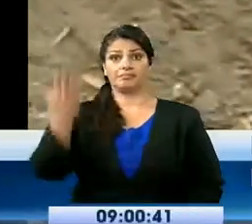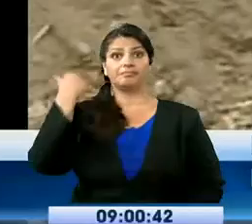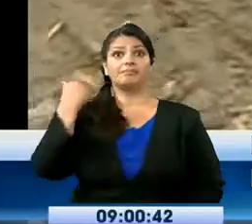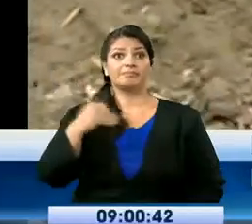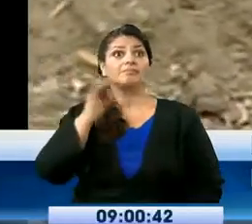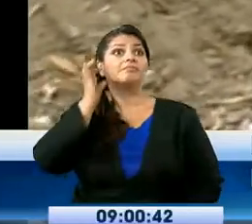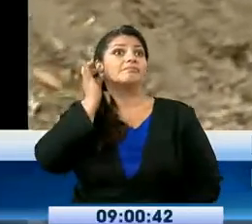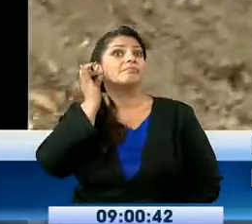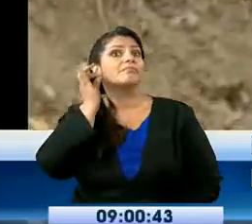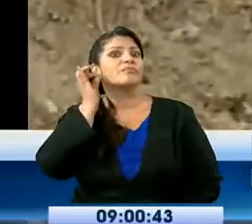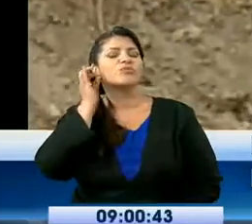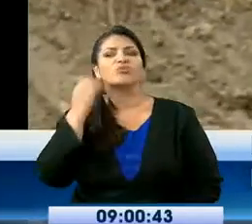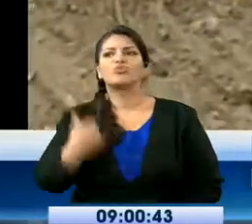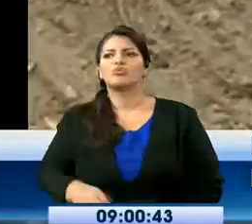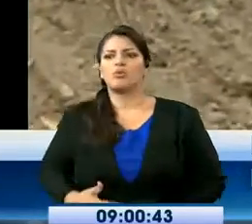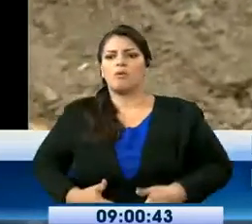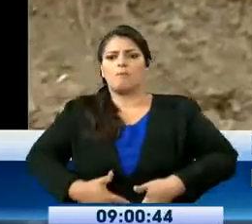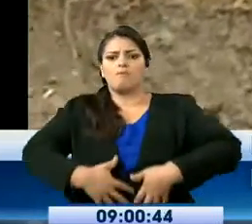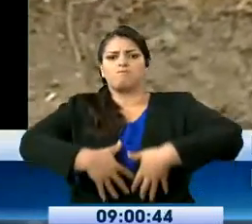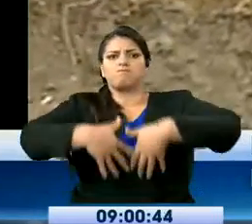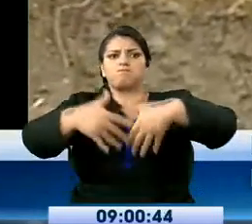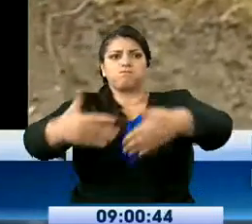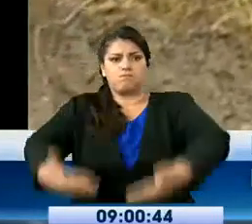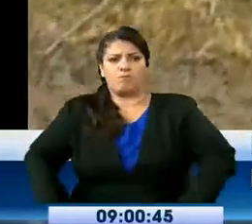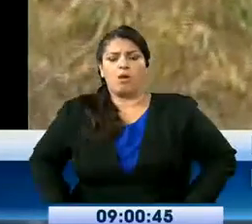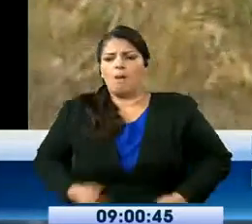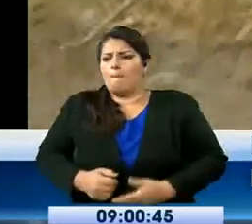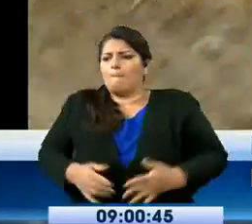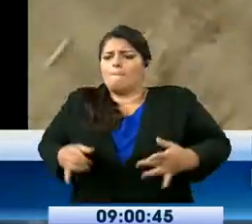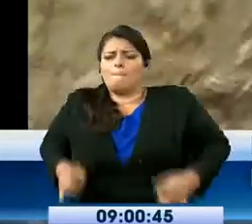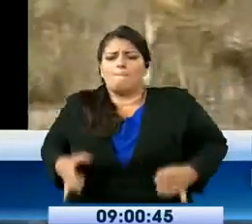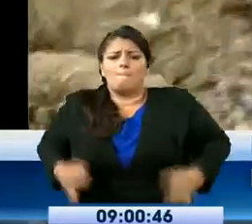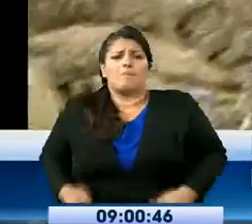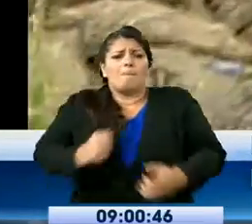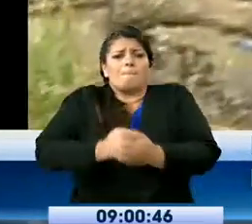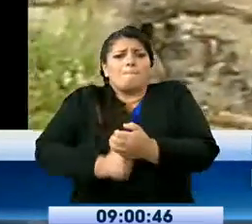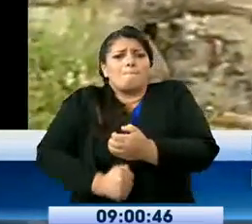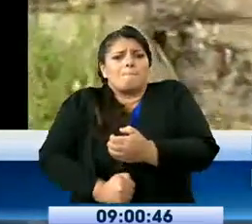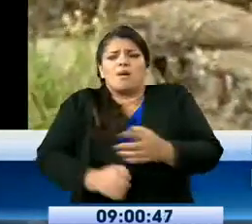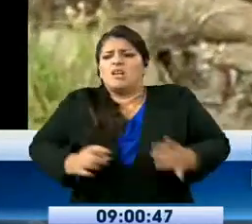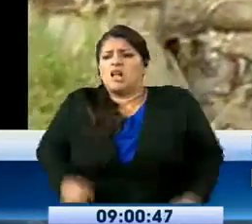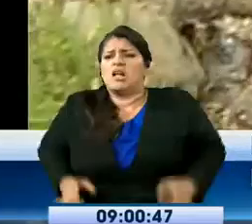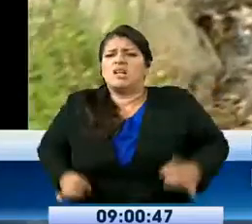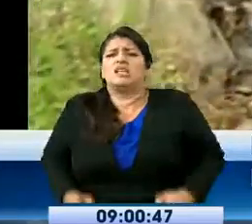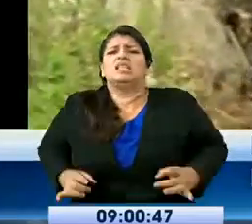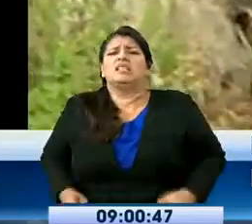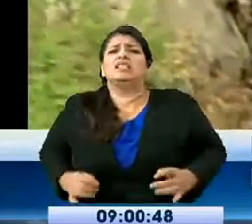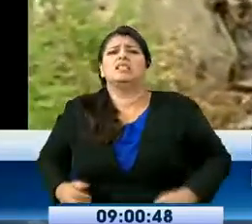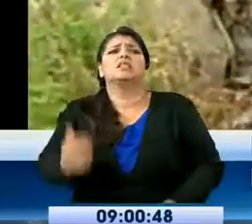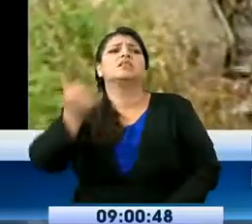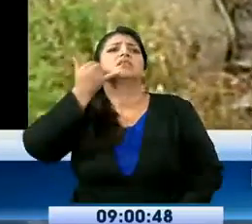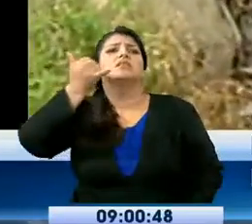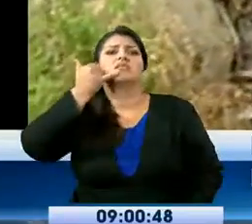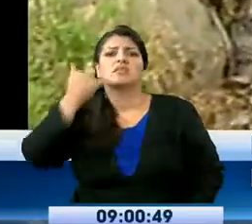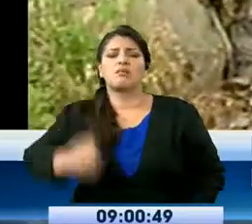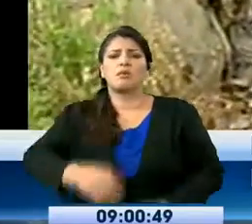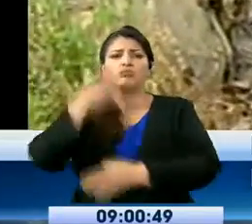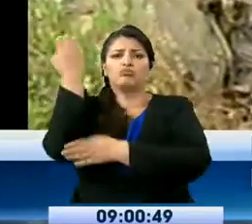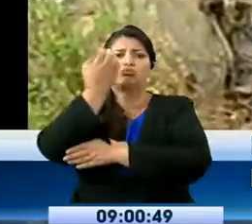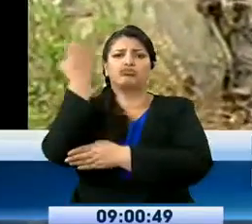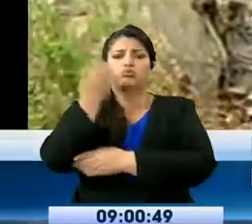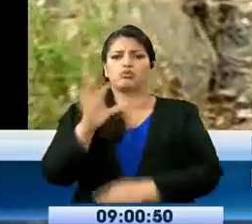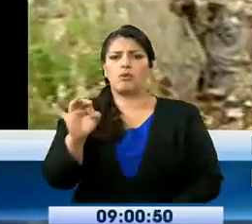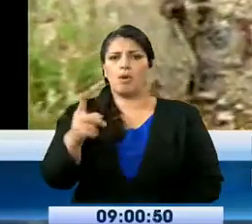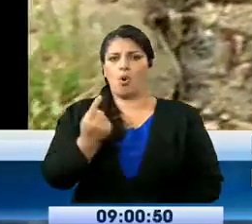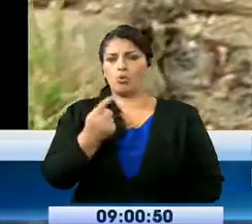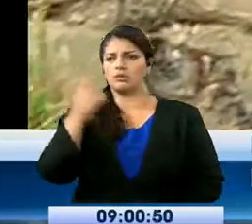cual han querido dar a luz y se ha llamado al 911, pero las ambulancias no pueden salir. Es que, claro, pues, imagínense subir por aquí, ¿cómo van a...? O sea,